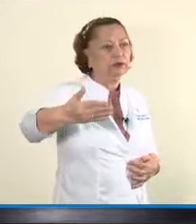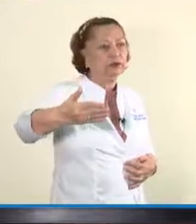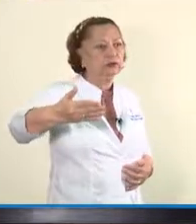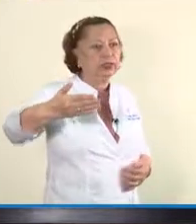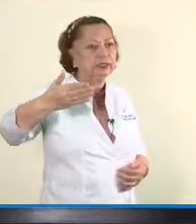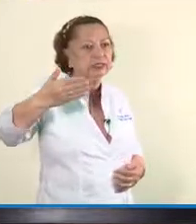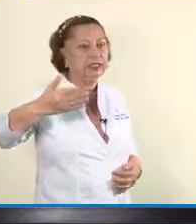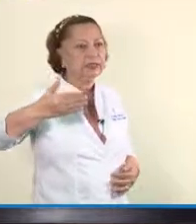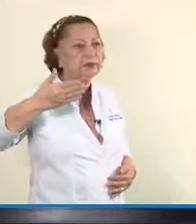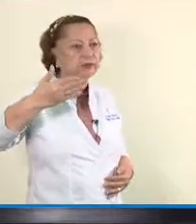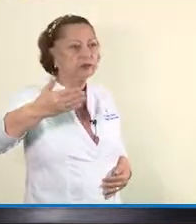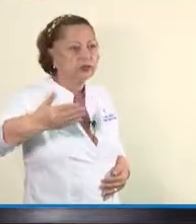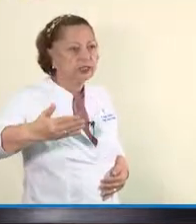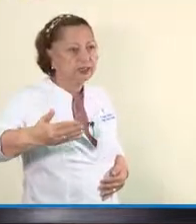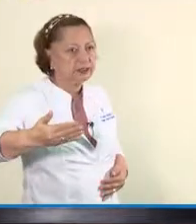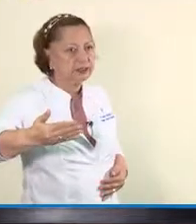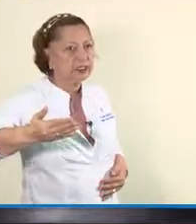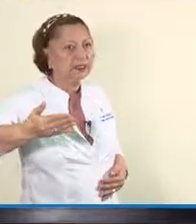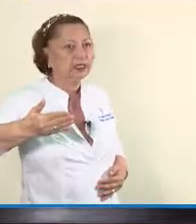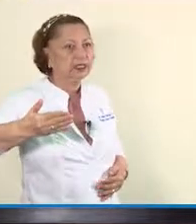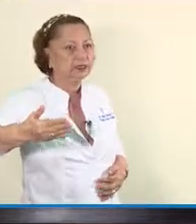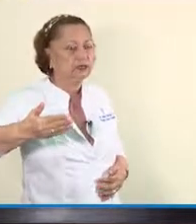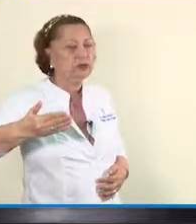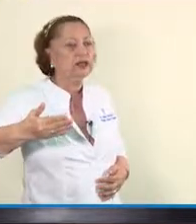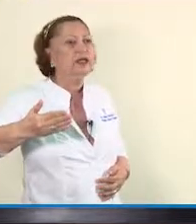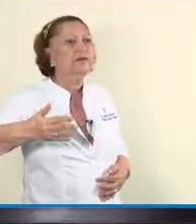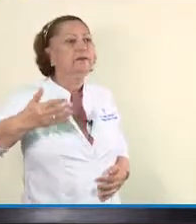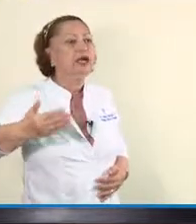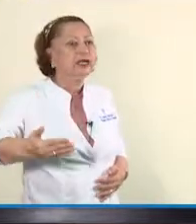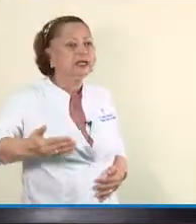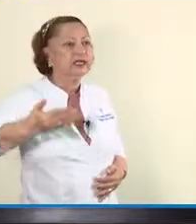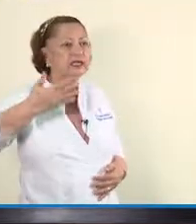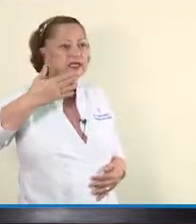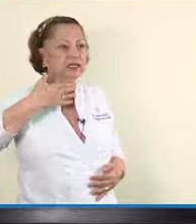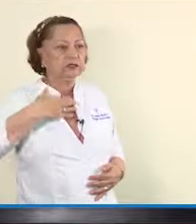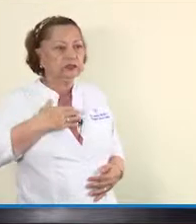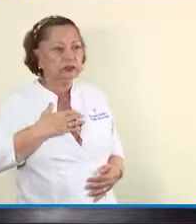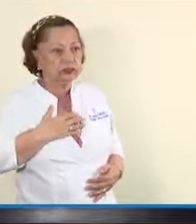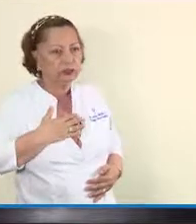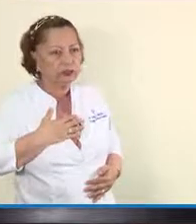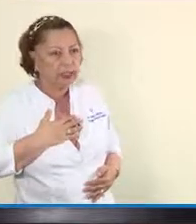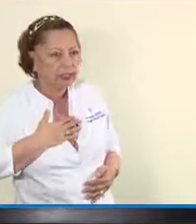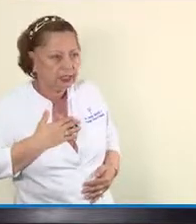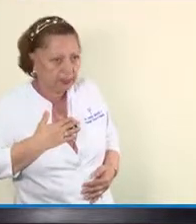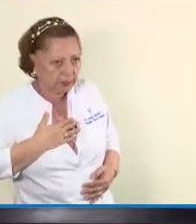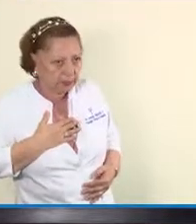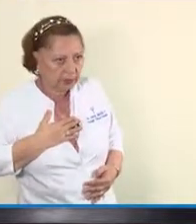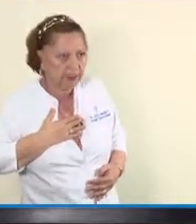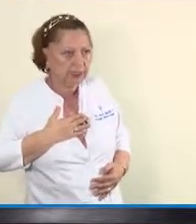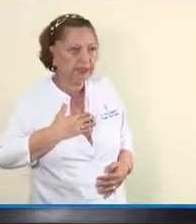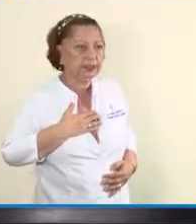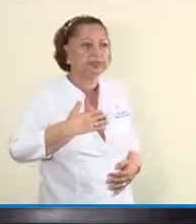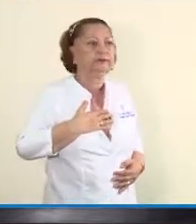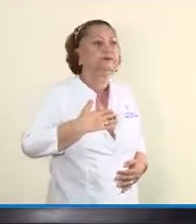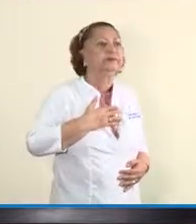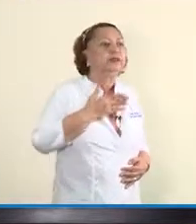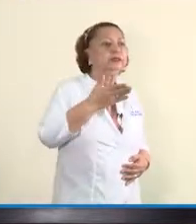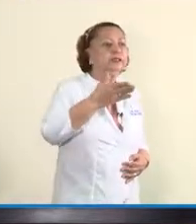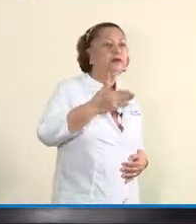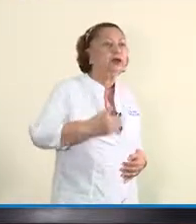poder reconocer si esta persona necesita ayuda más allá de la que nosotros le podemos